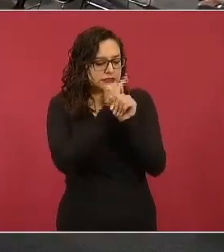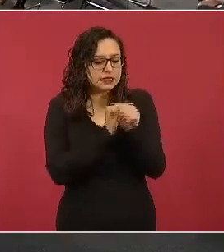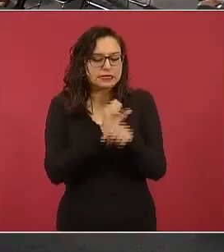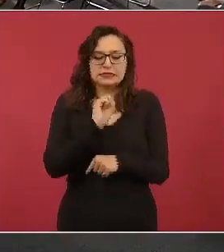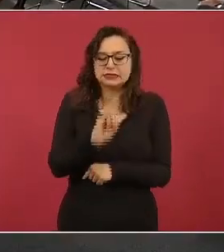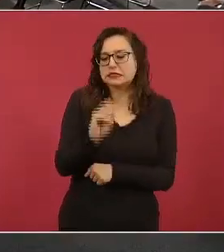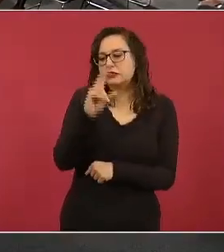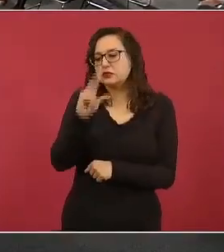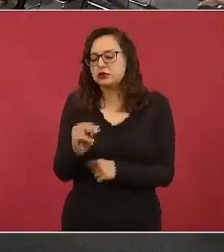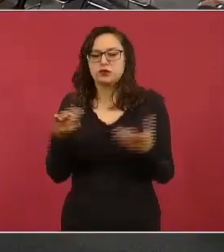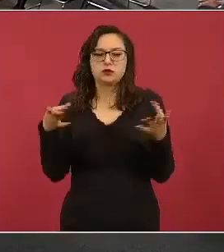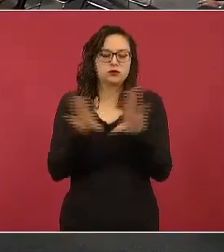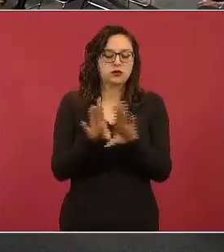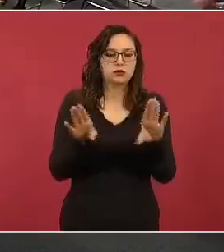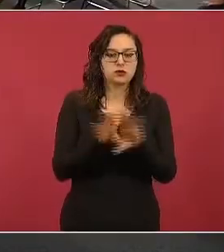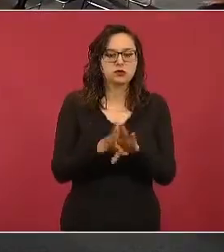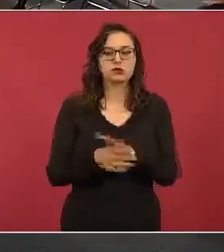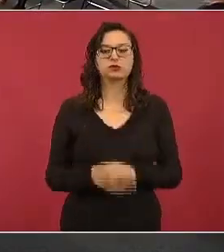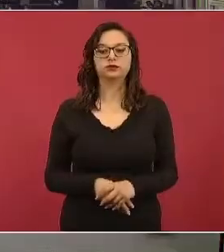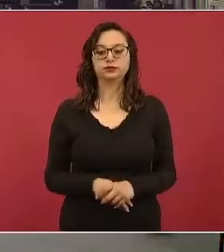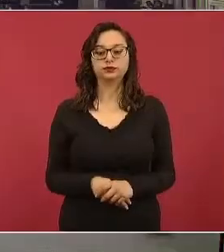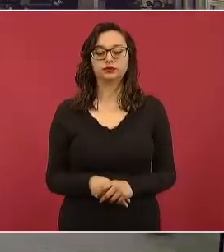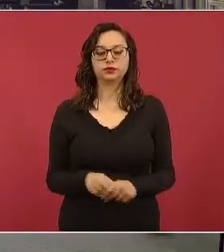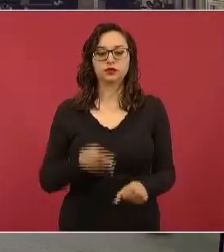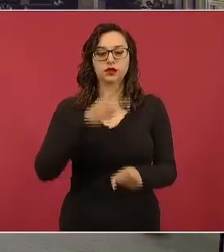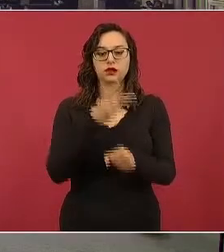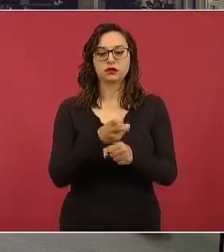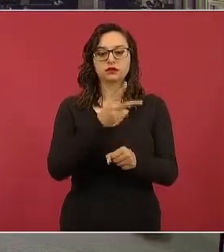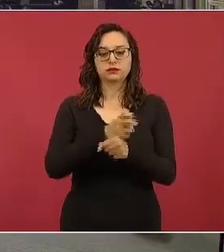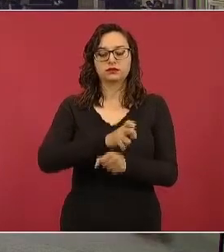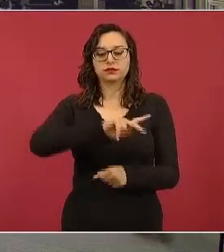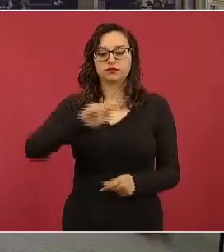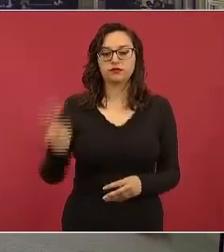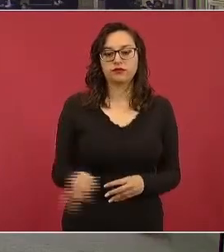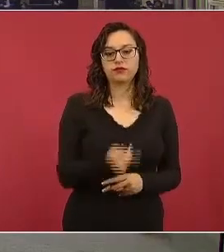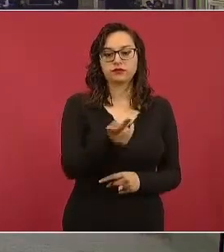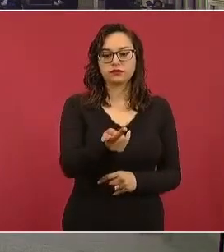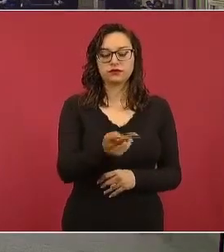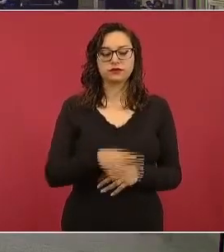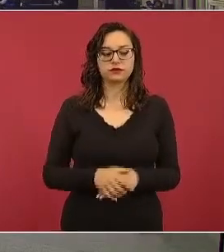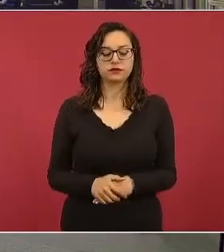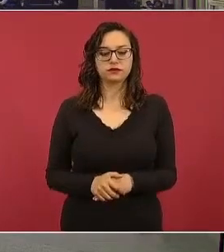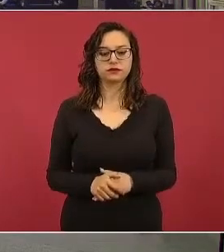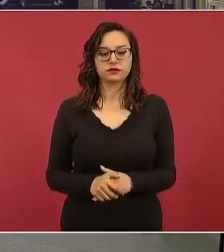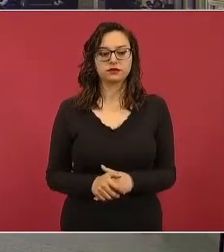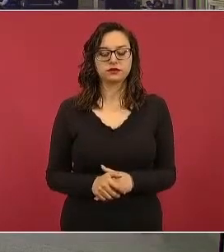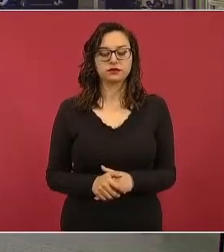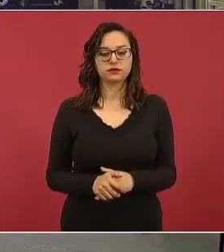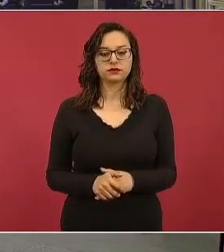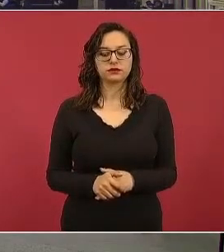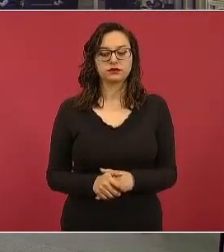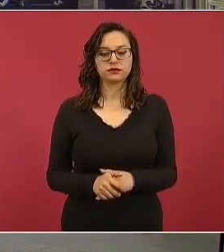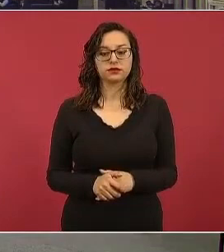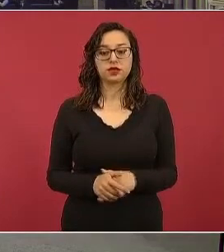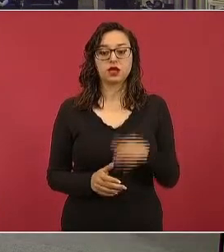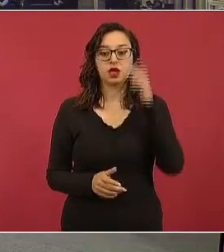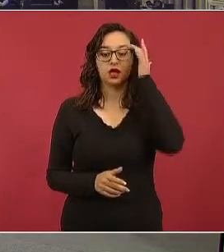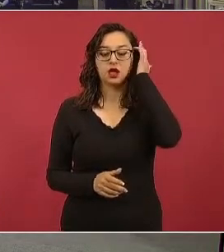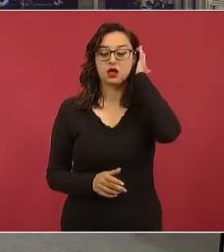convenga. En una segunda pregunta, el pasado